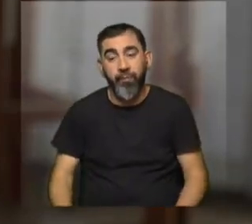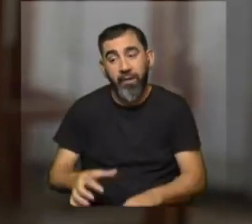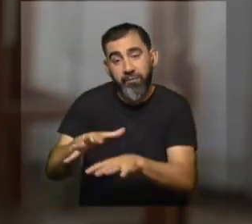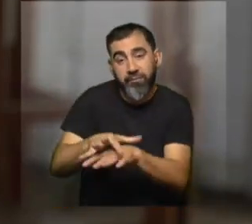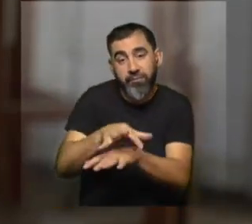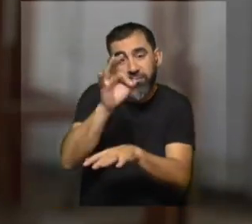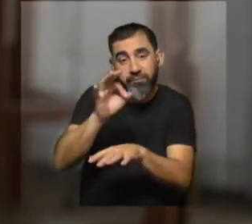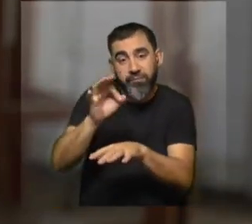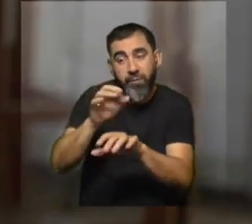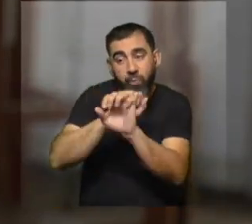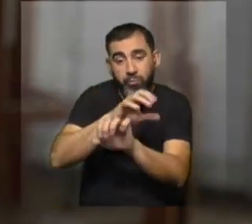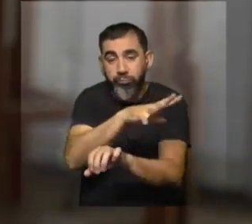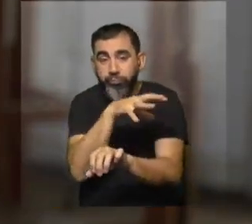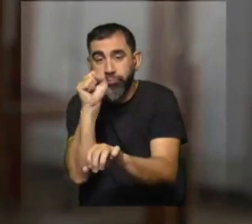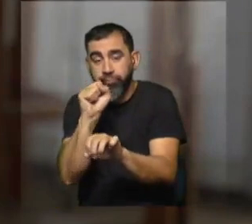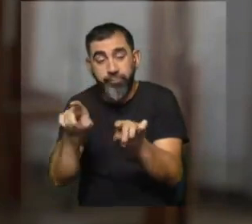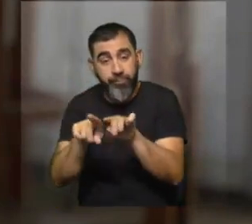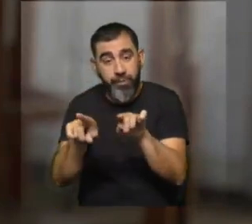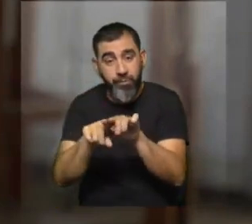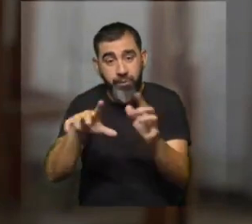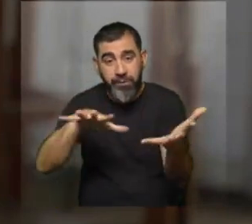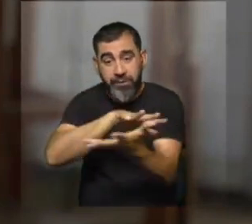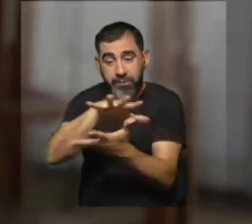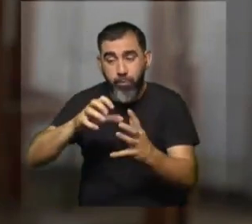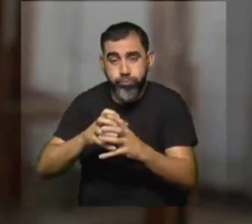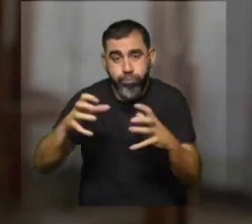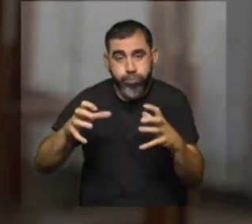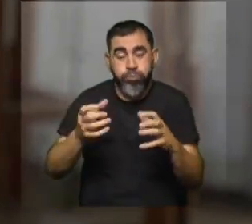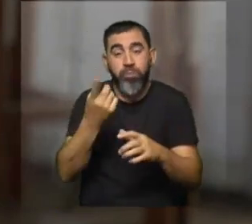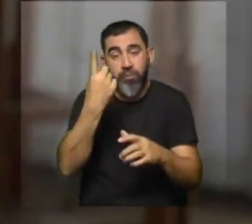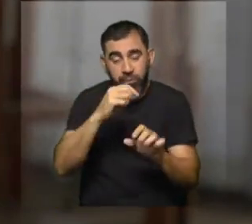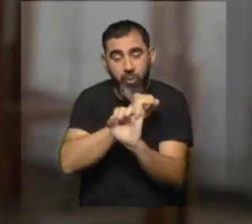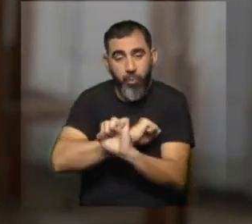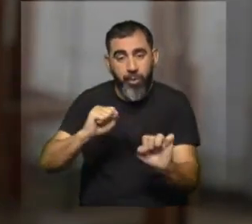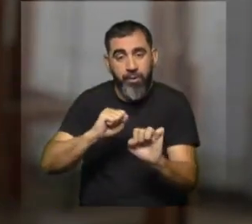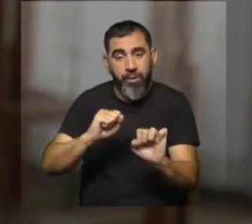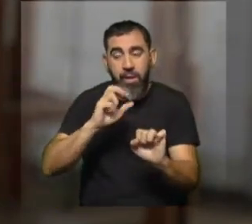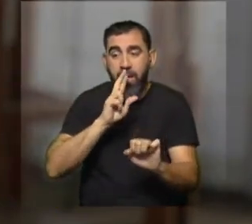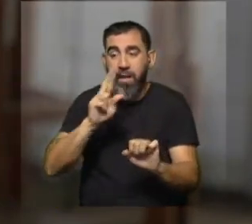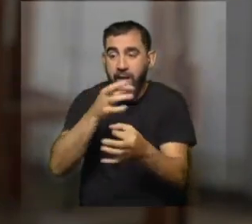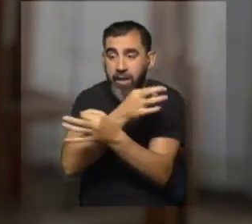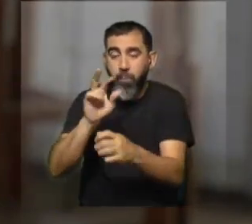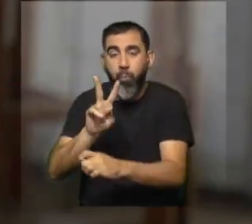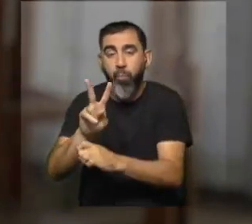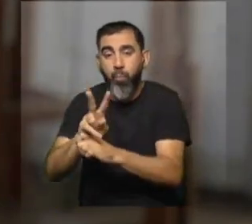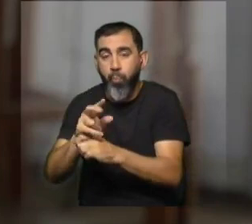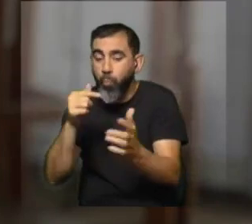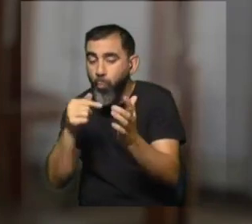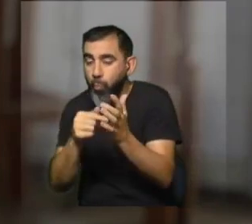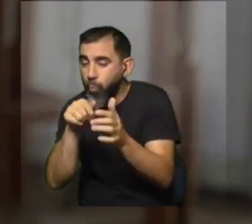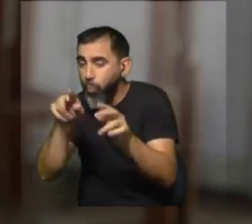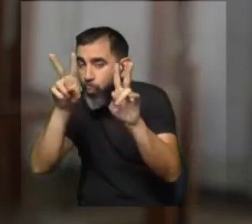antígenos tumorales son captados en ese contexto inflamatorio, entonces logran que se genere una respuesta inmune